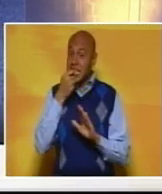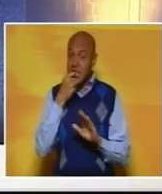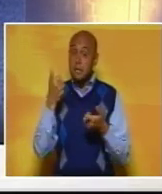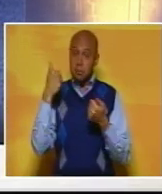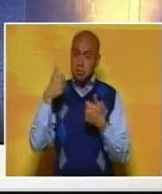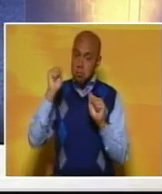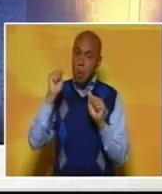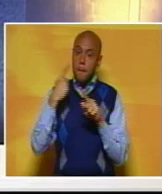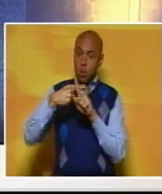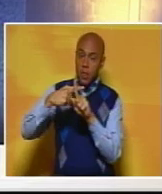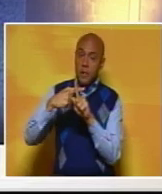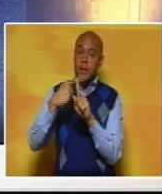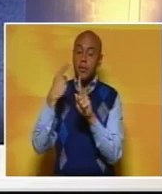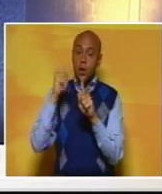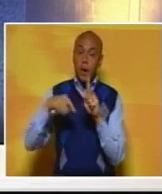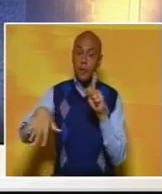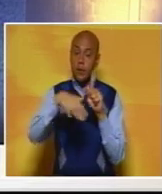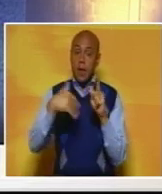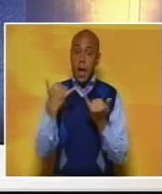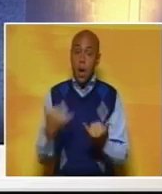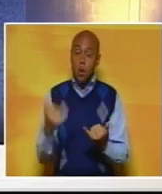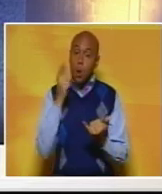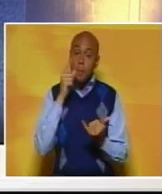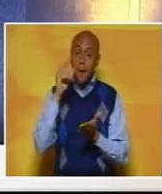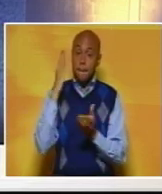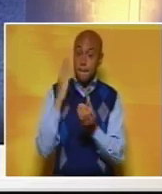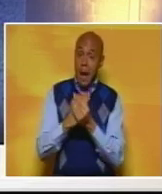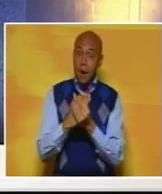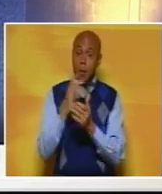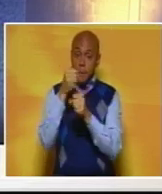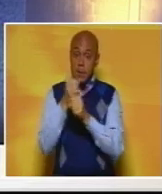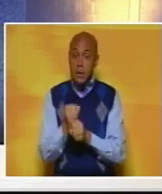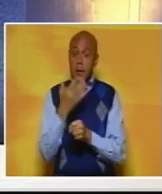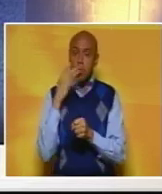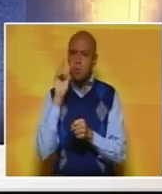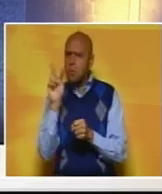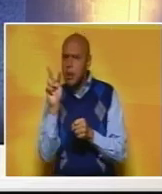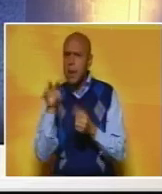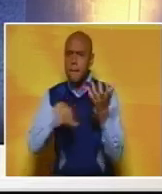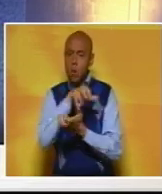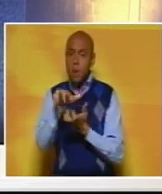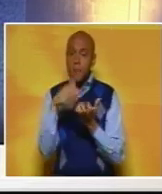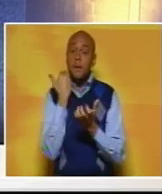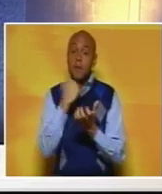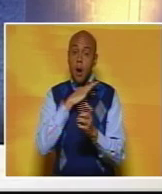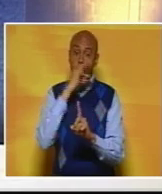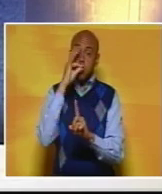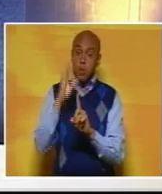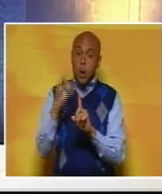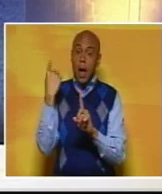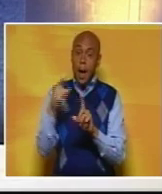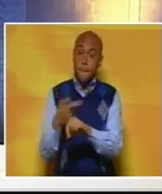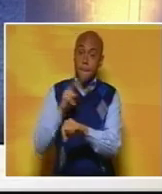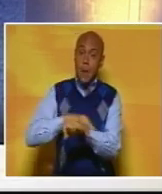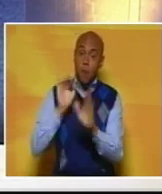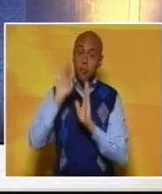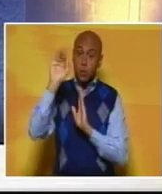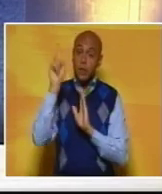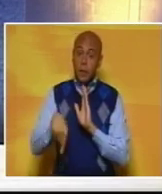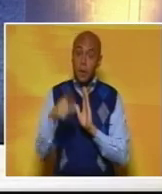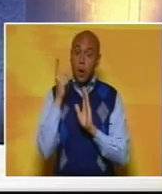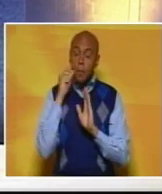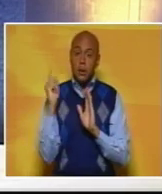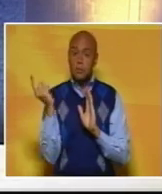los bancos centrales se plantearan actuar si la crisis del coronavirus se agrava. La situación se produce luego de que las